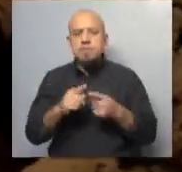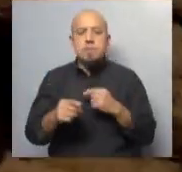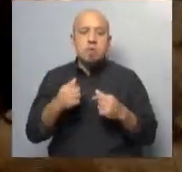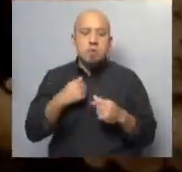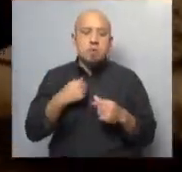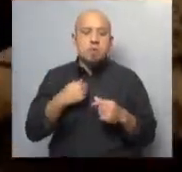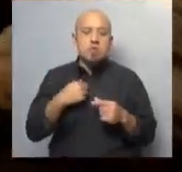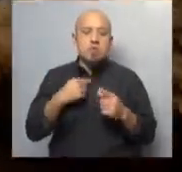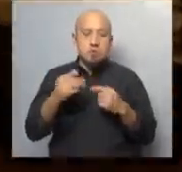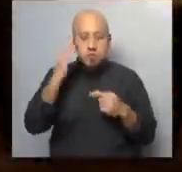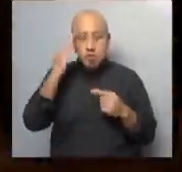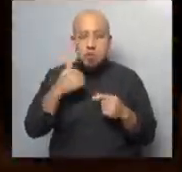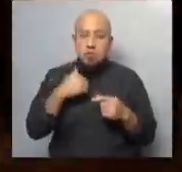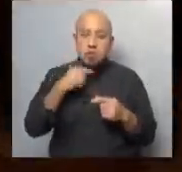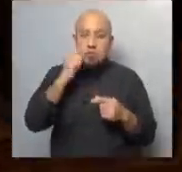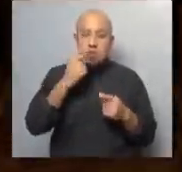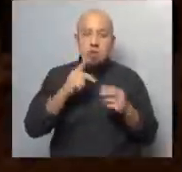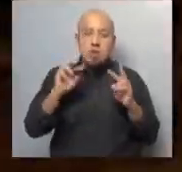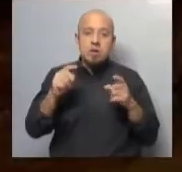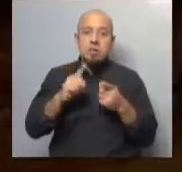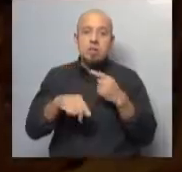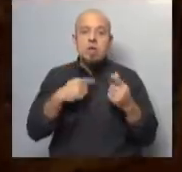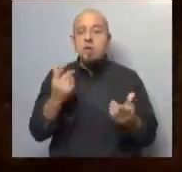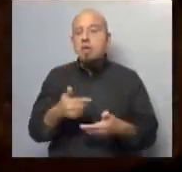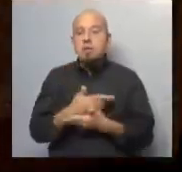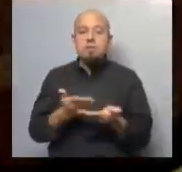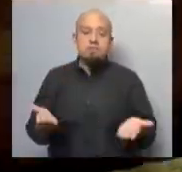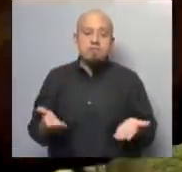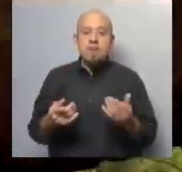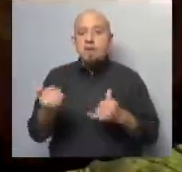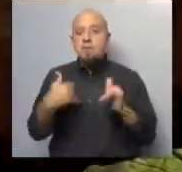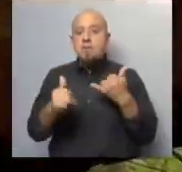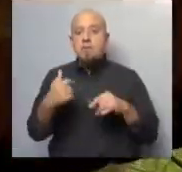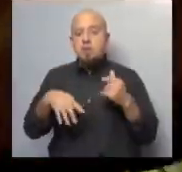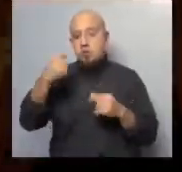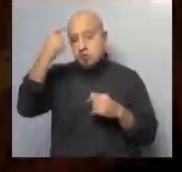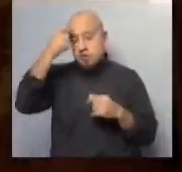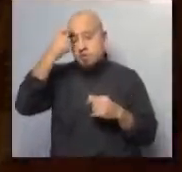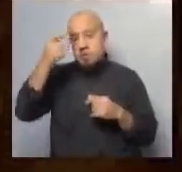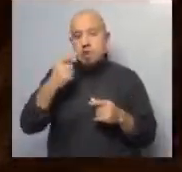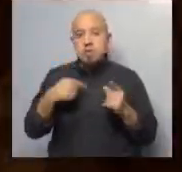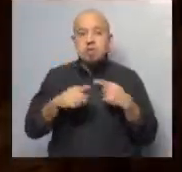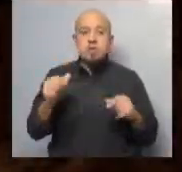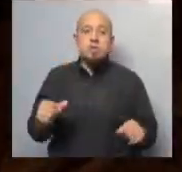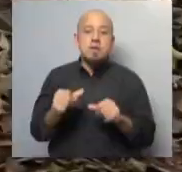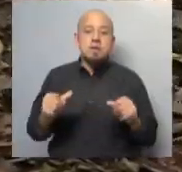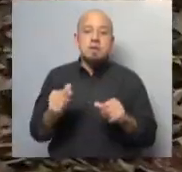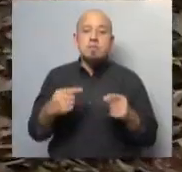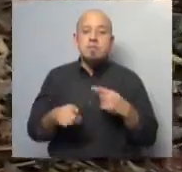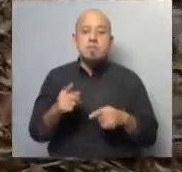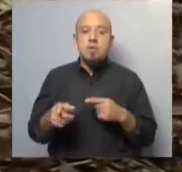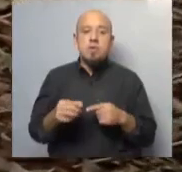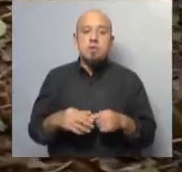yo digo y vos sabés que a mí me gusta muchísimo el tema de colectivizar la información científica, y se hace, pero todavía es